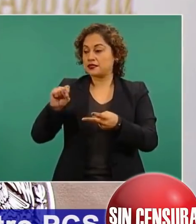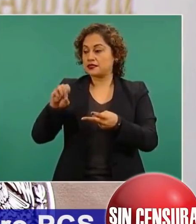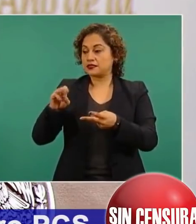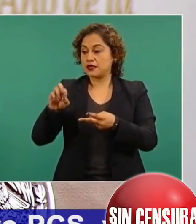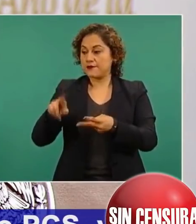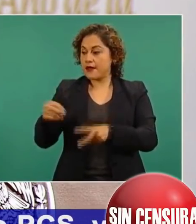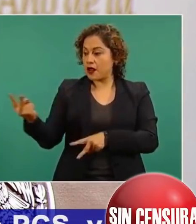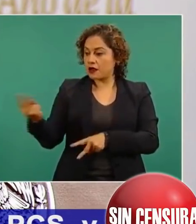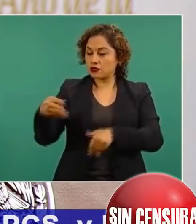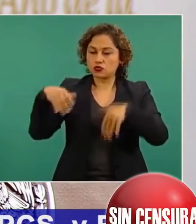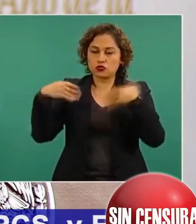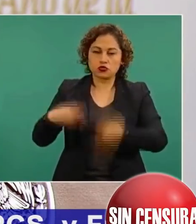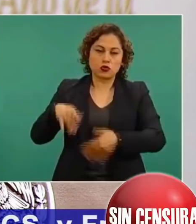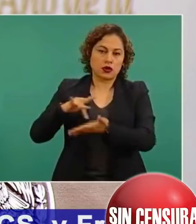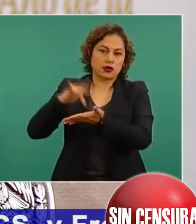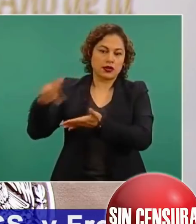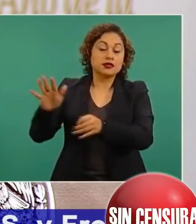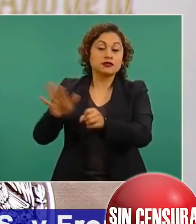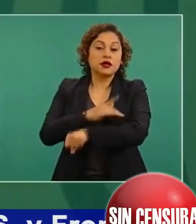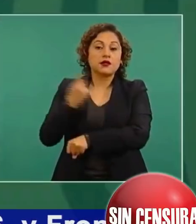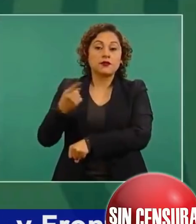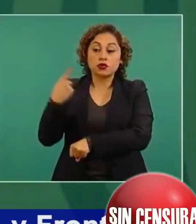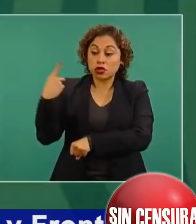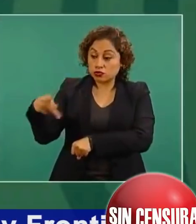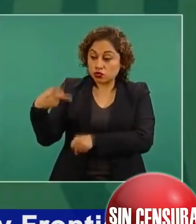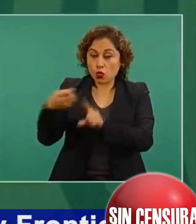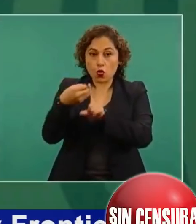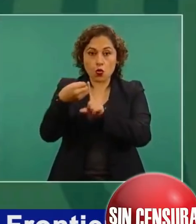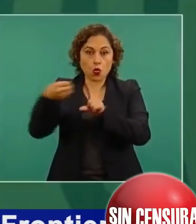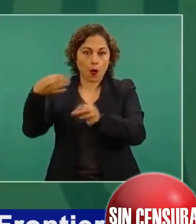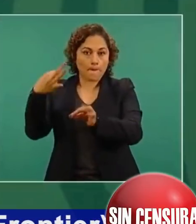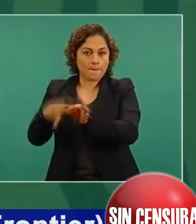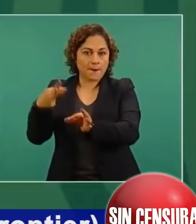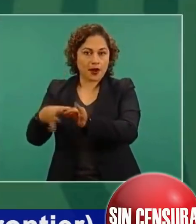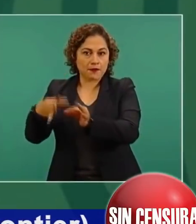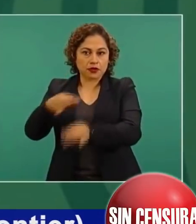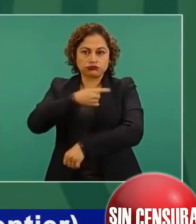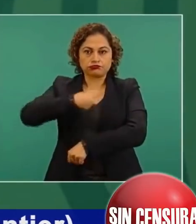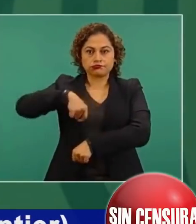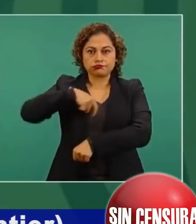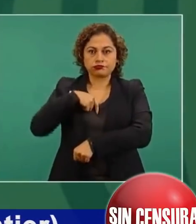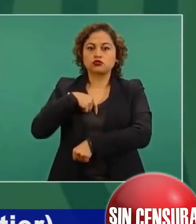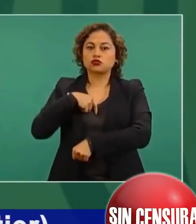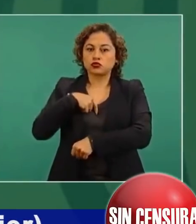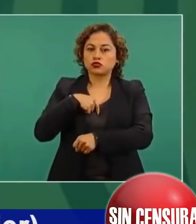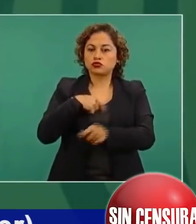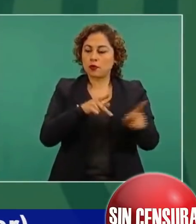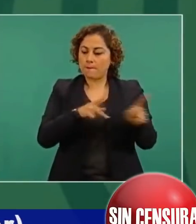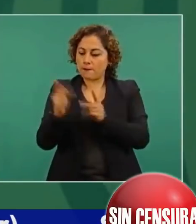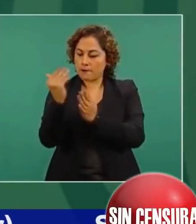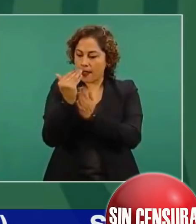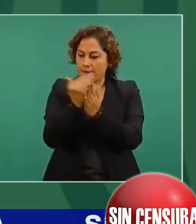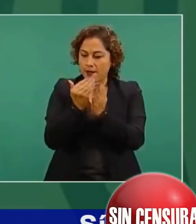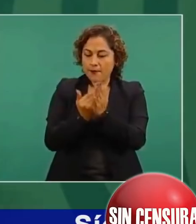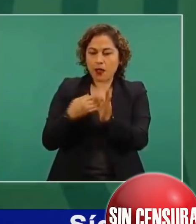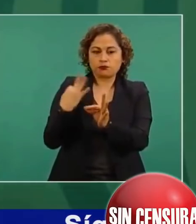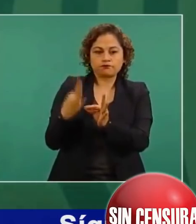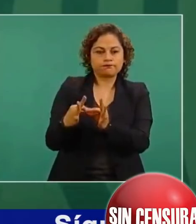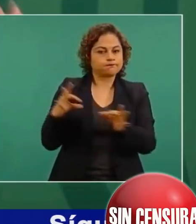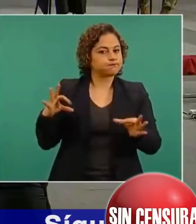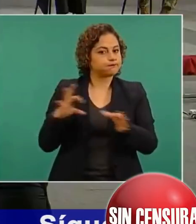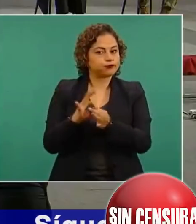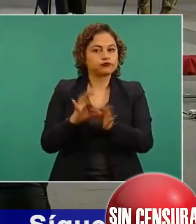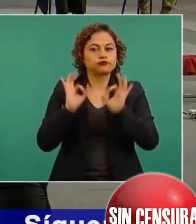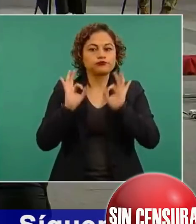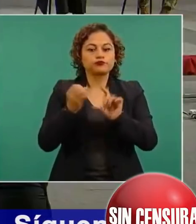que tienen nuestros ejércitos, pudimos organizar un operativo verdaderamente eficiente que nos ha permitido ya en la fase